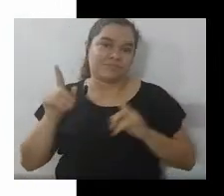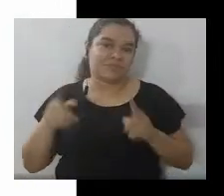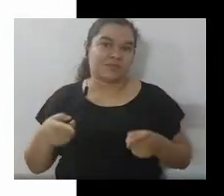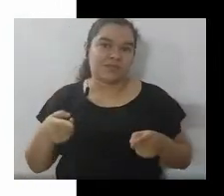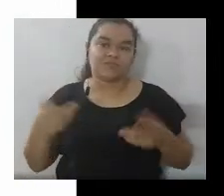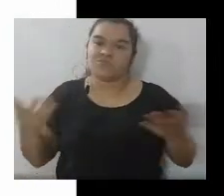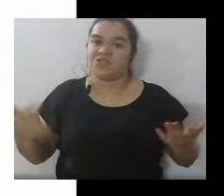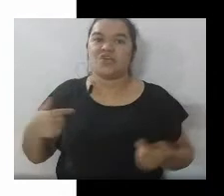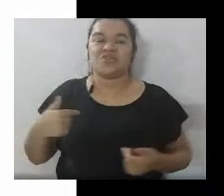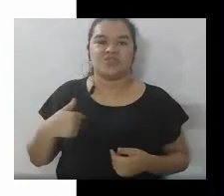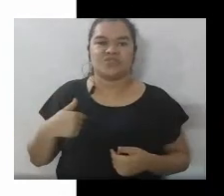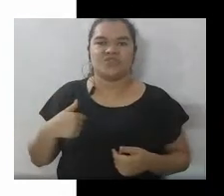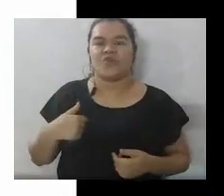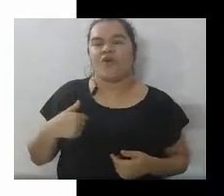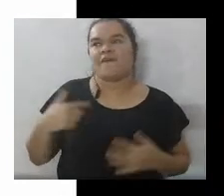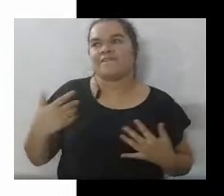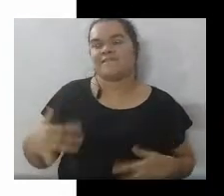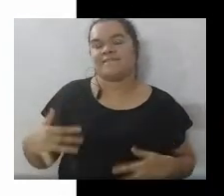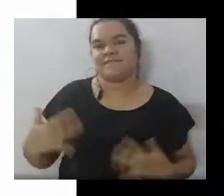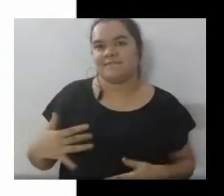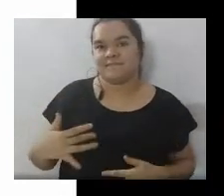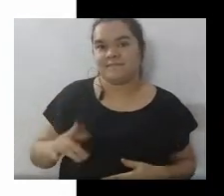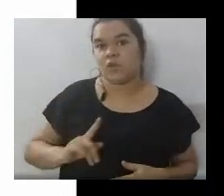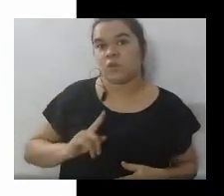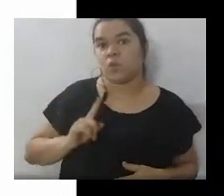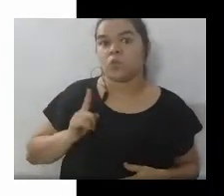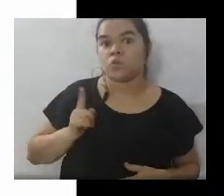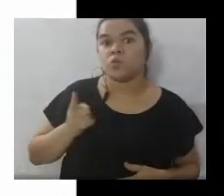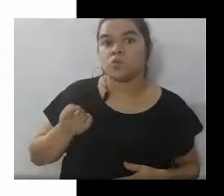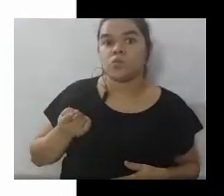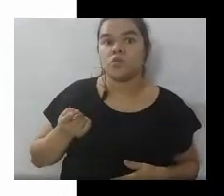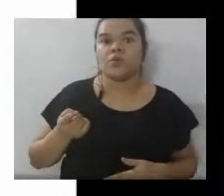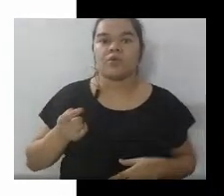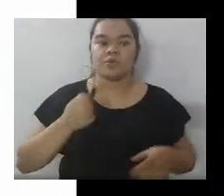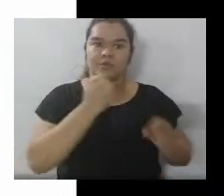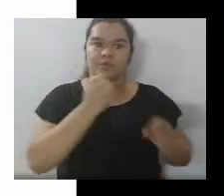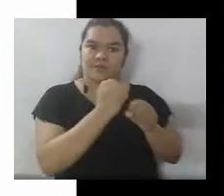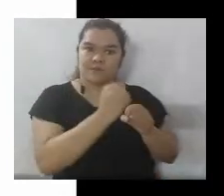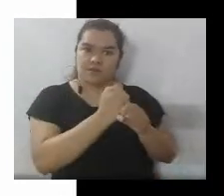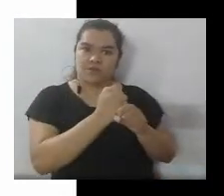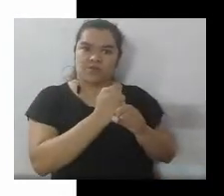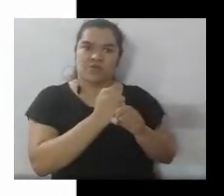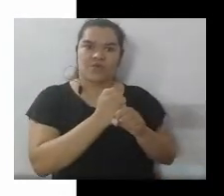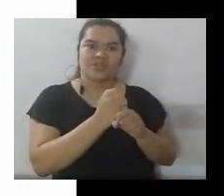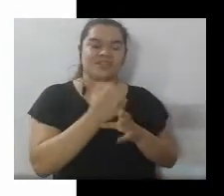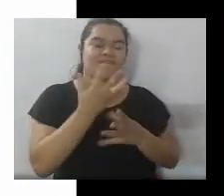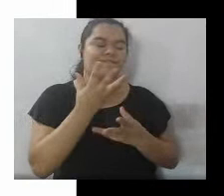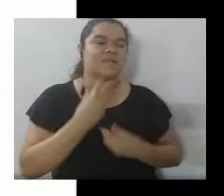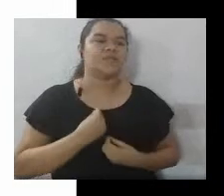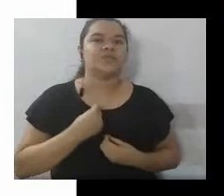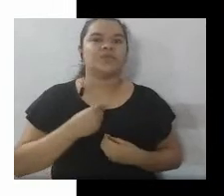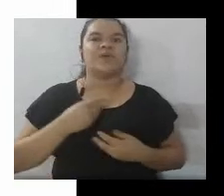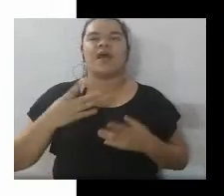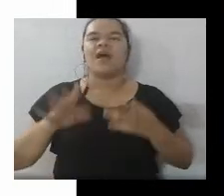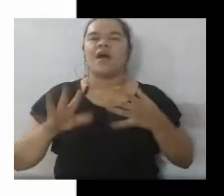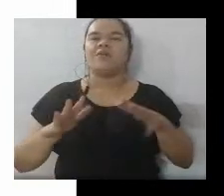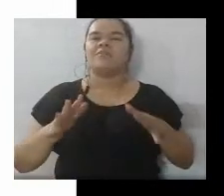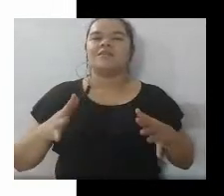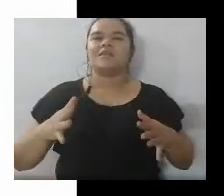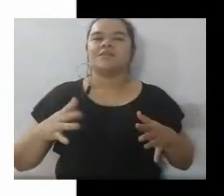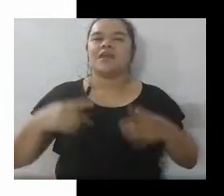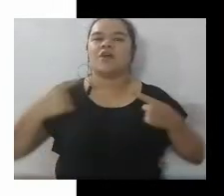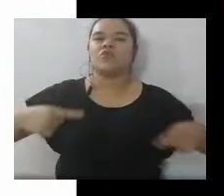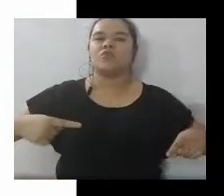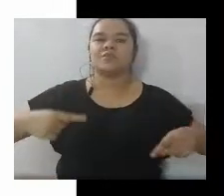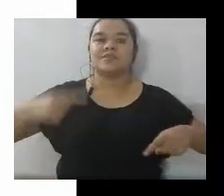Para mí es un prodigio, digamos, poder participar en este sentido. Es un cable a tierra que tenemos, y bajar